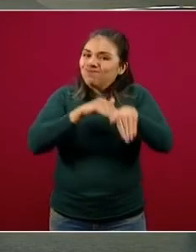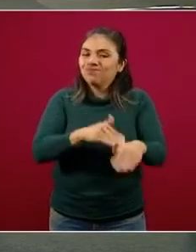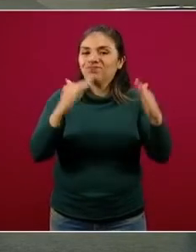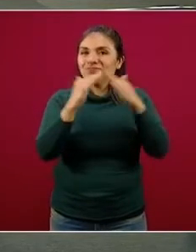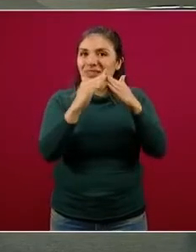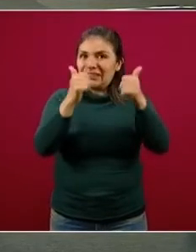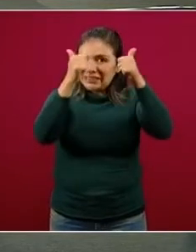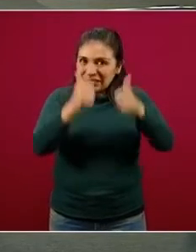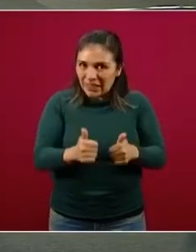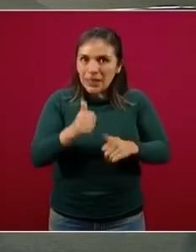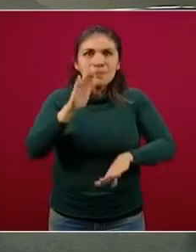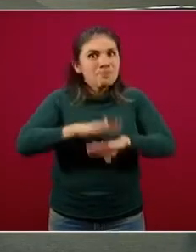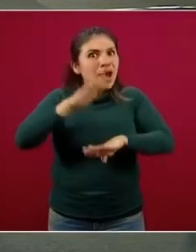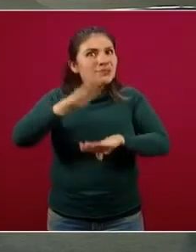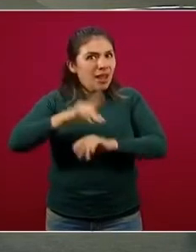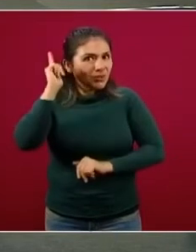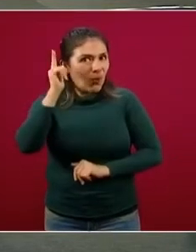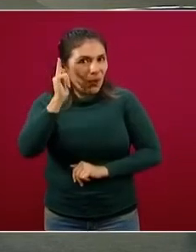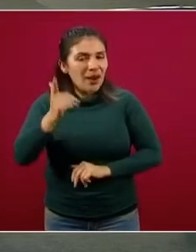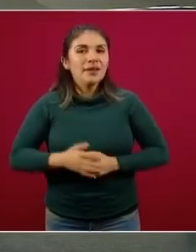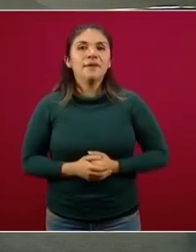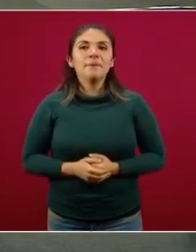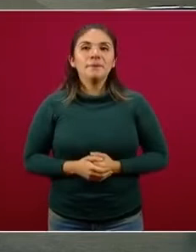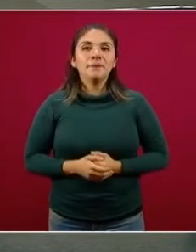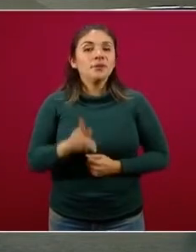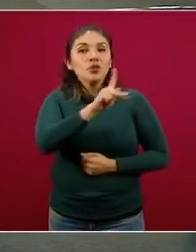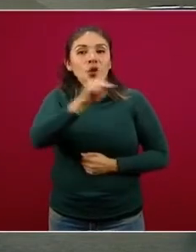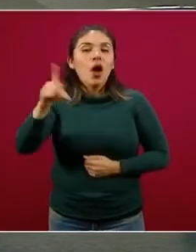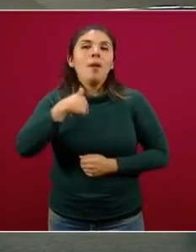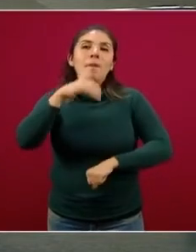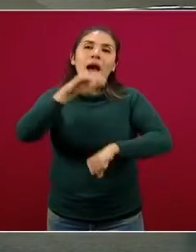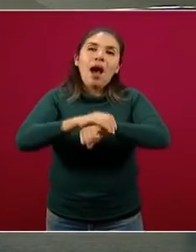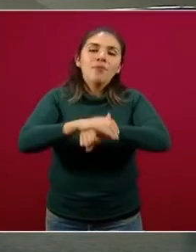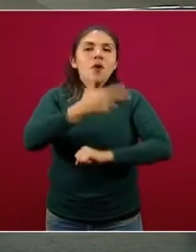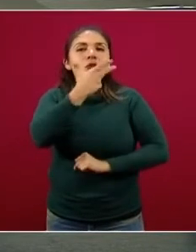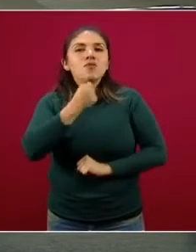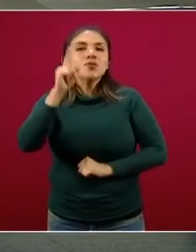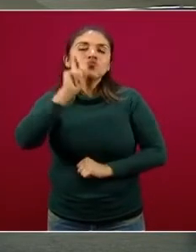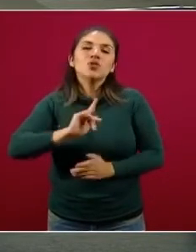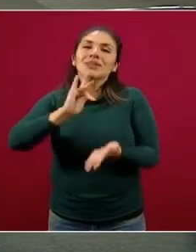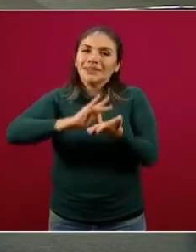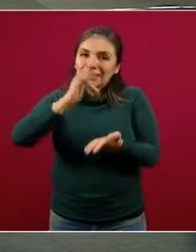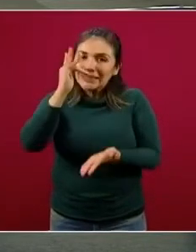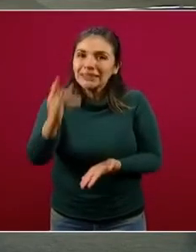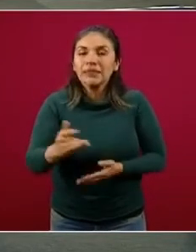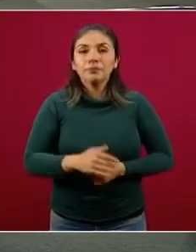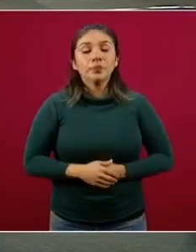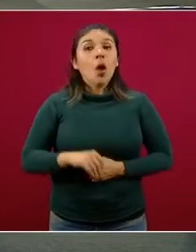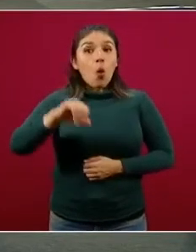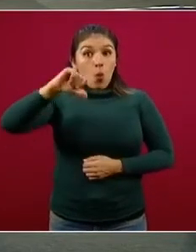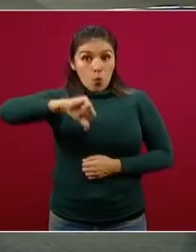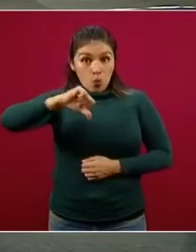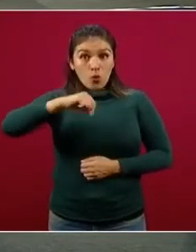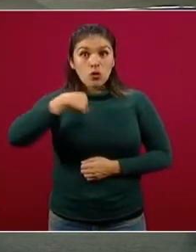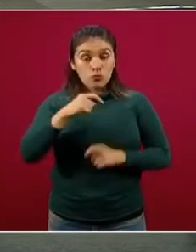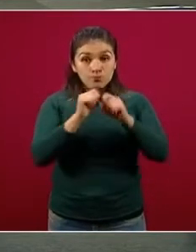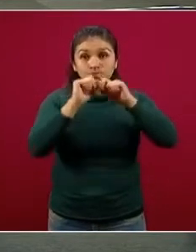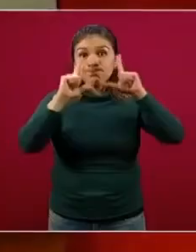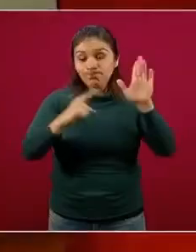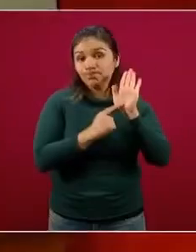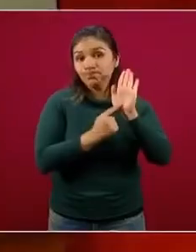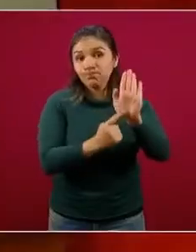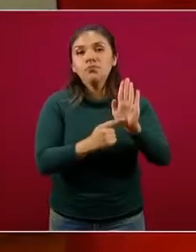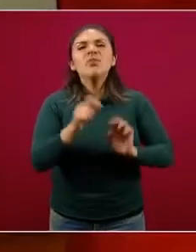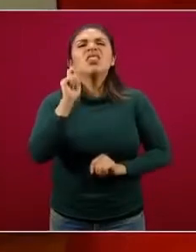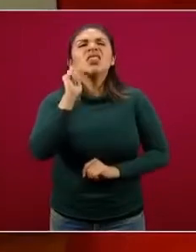cada vez sean un poquito más. A todas amigas, amigos, muchísimas gracias. Hoy lo que voy a presentar